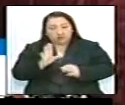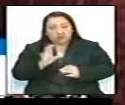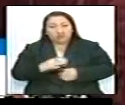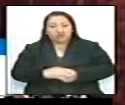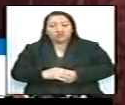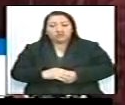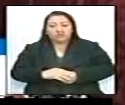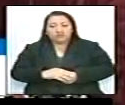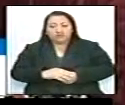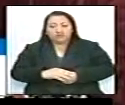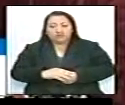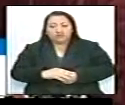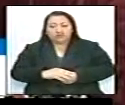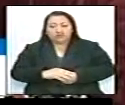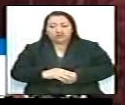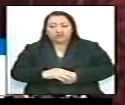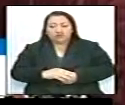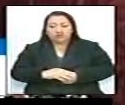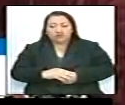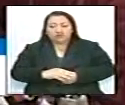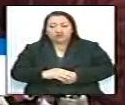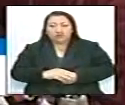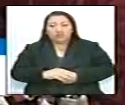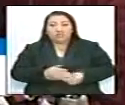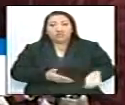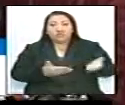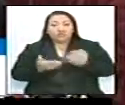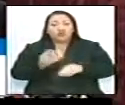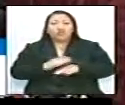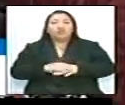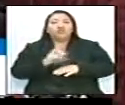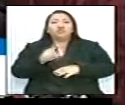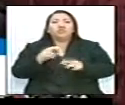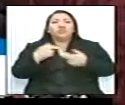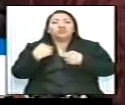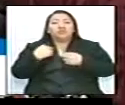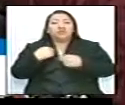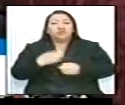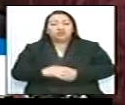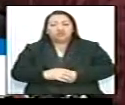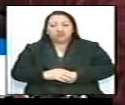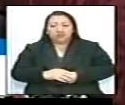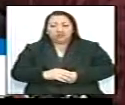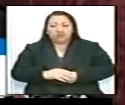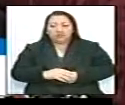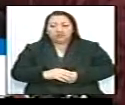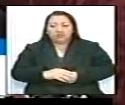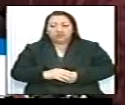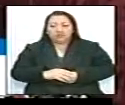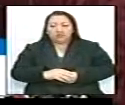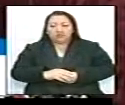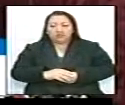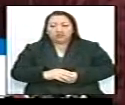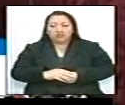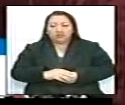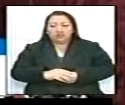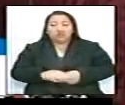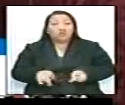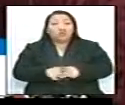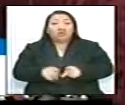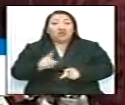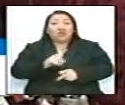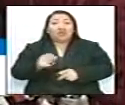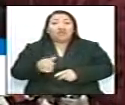corríjame usted, se le ha invitado para pronunciarse respecto a sus competencias, igual al jefe de la